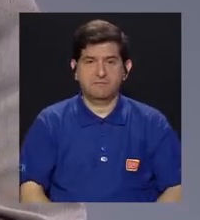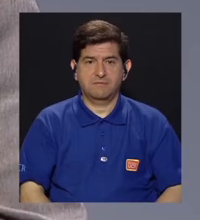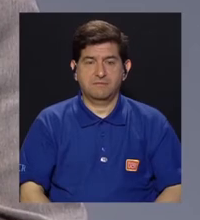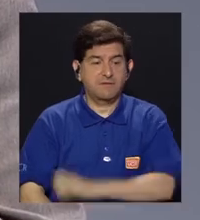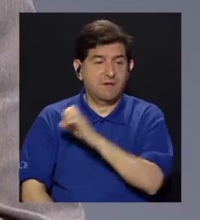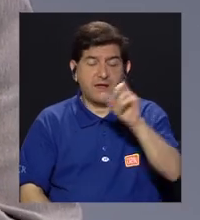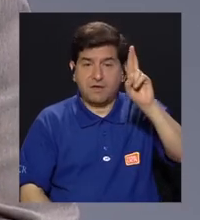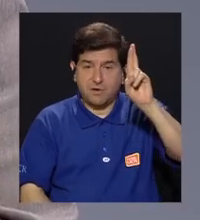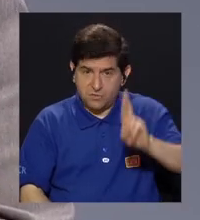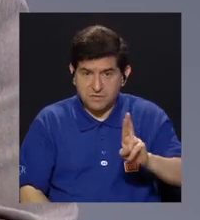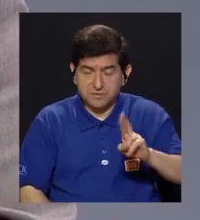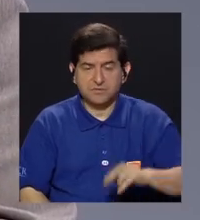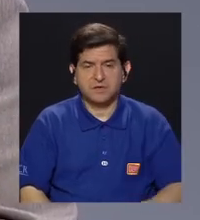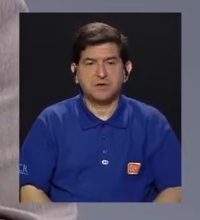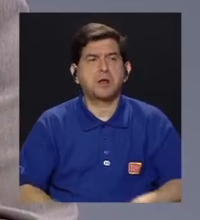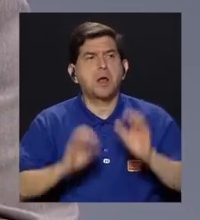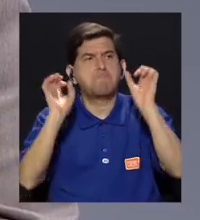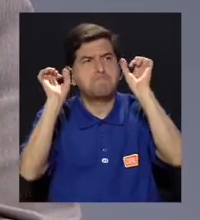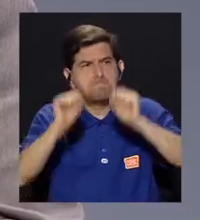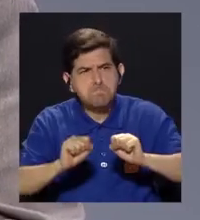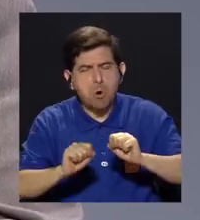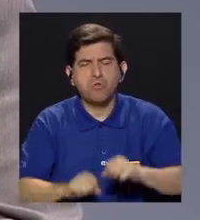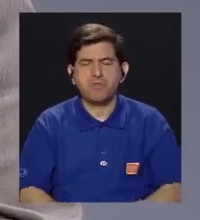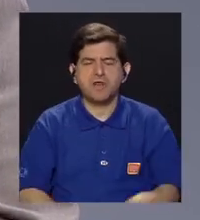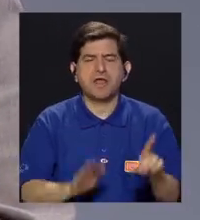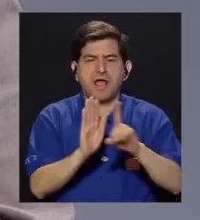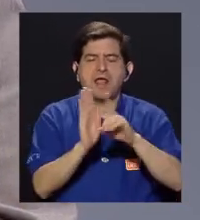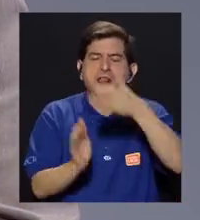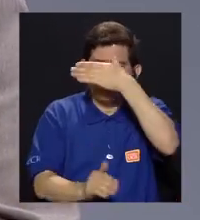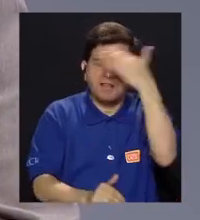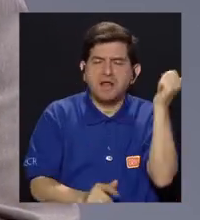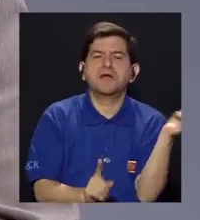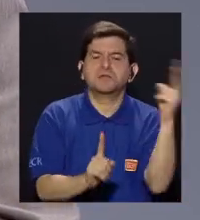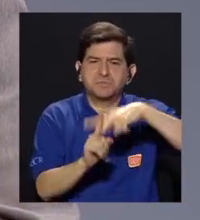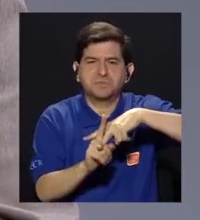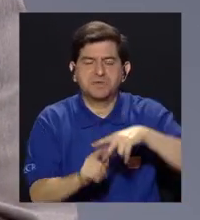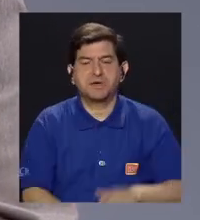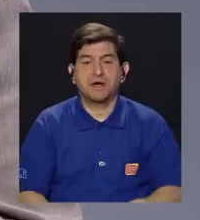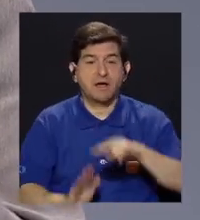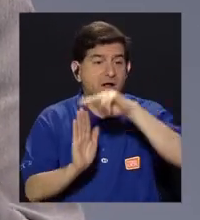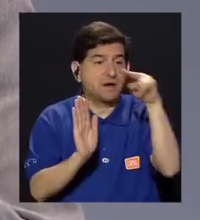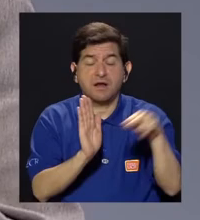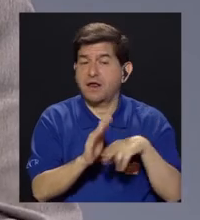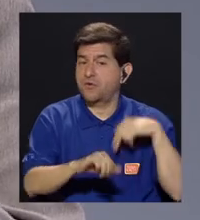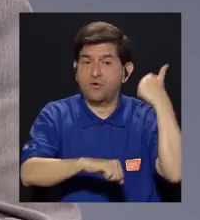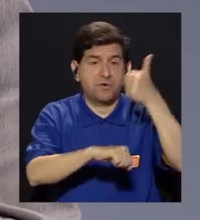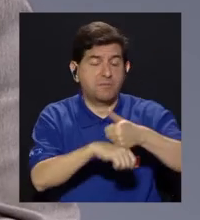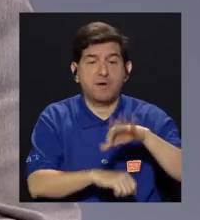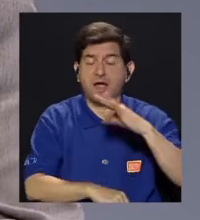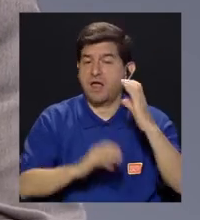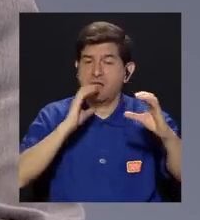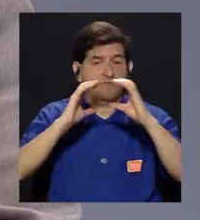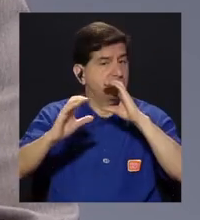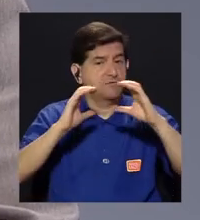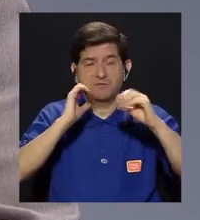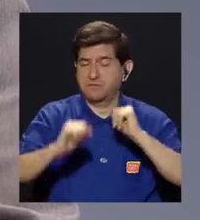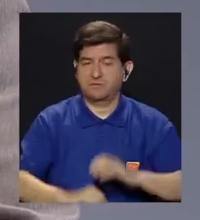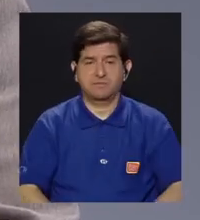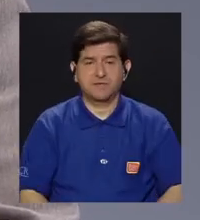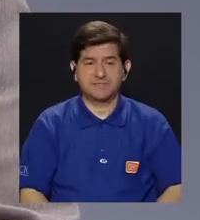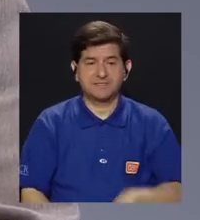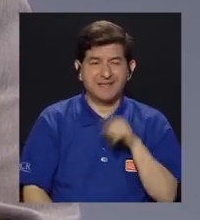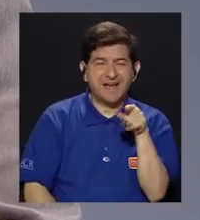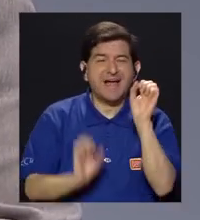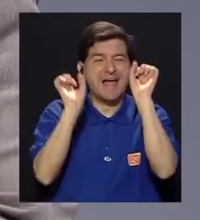entonces en costa rica podríamos ejercer el derecho al olvido y como la norma no fue creada para medios de